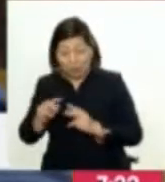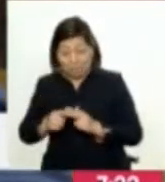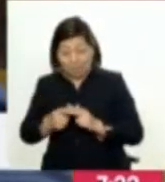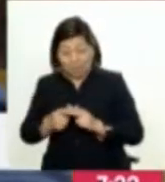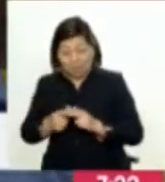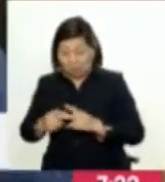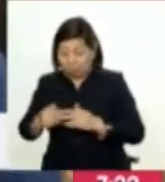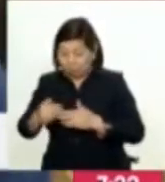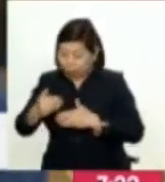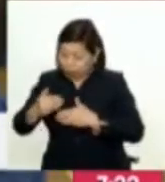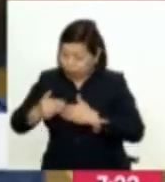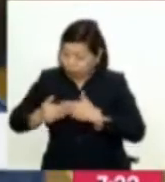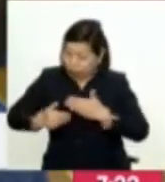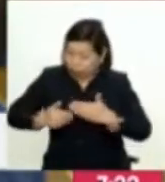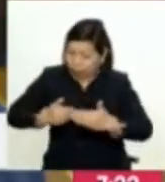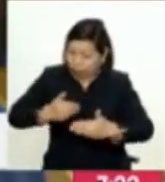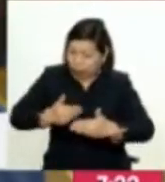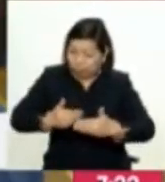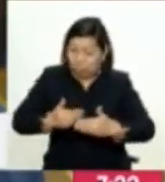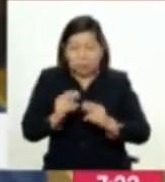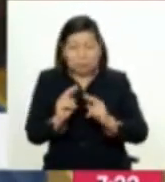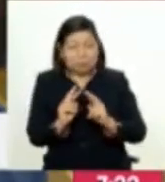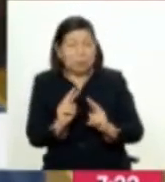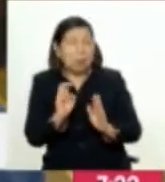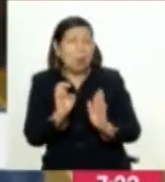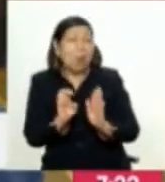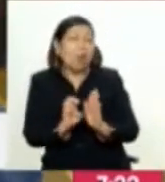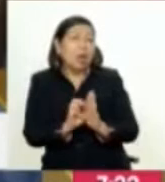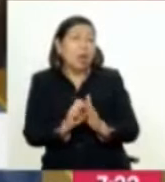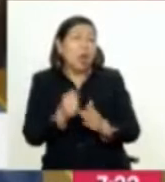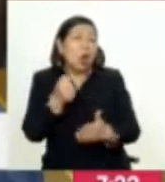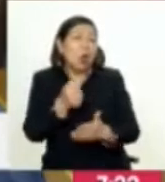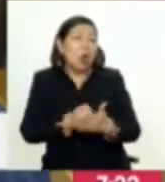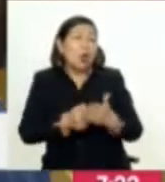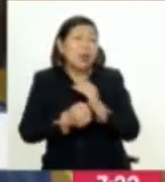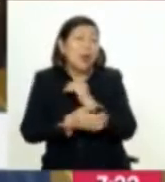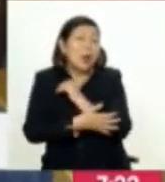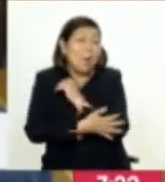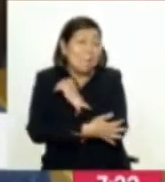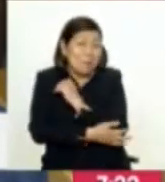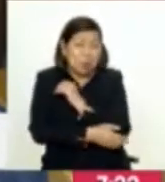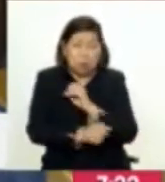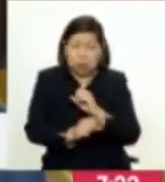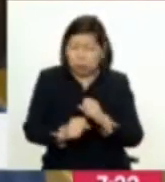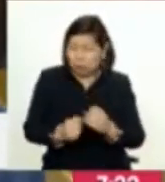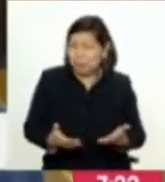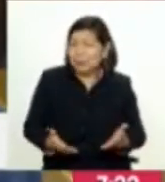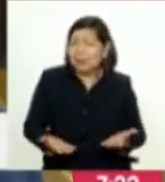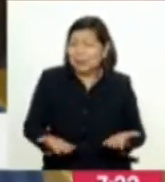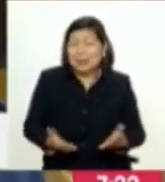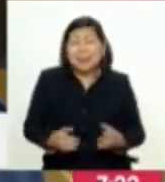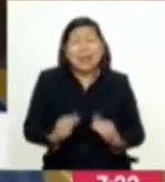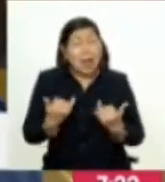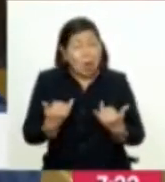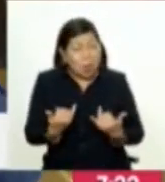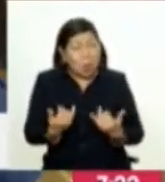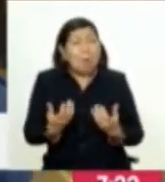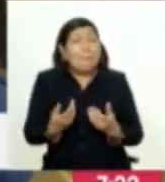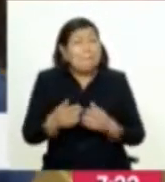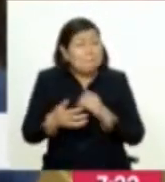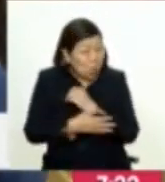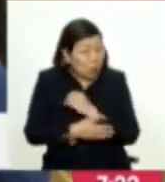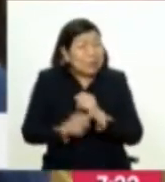los indicadores económicos desde la perspectiva, por ejemplo, de la lucha contra la pobreza, por supuesto que la pobreza sigue vigente en el país,